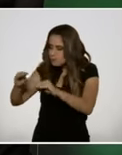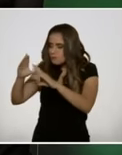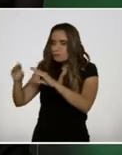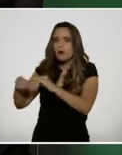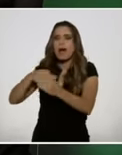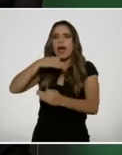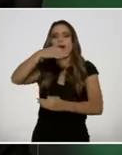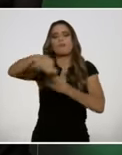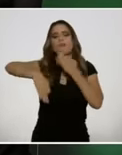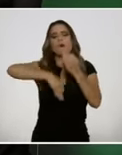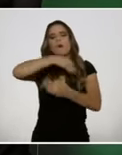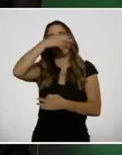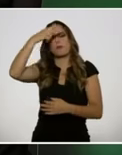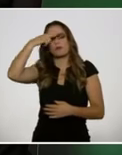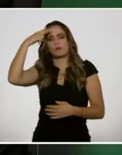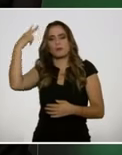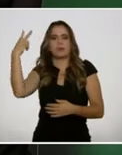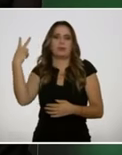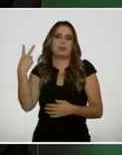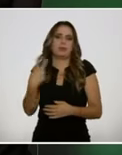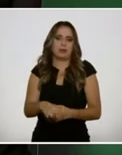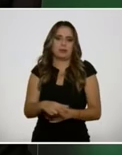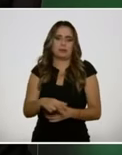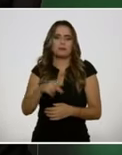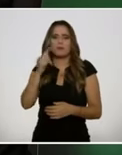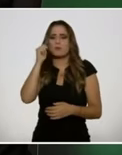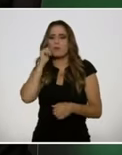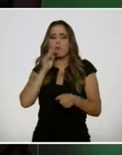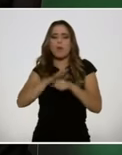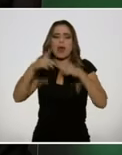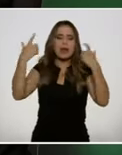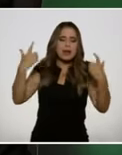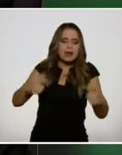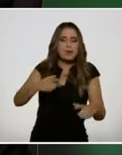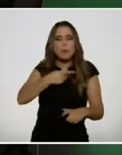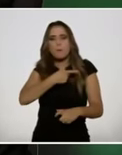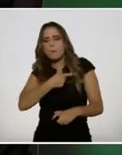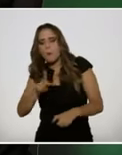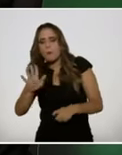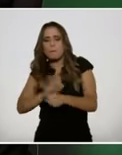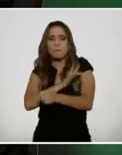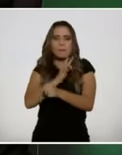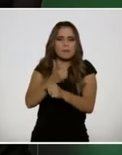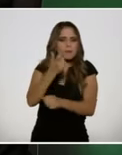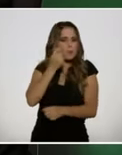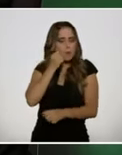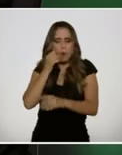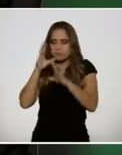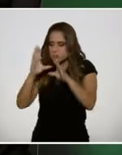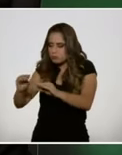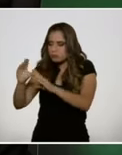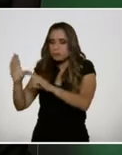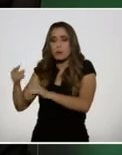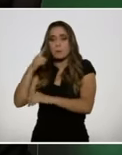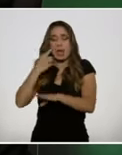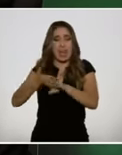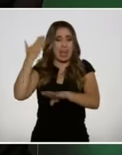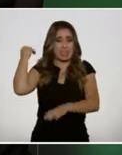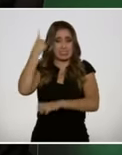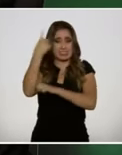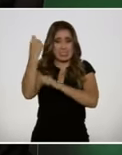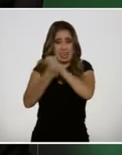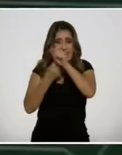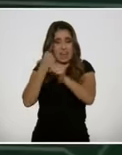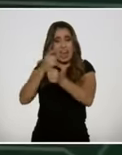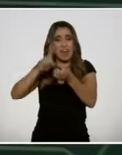mexicanos en todas las clases sociales, porque hasta hace un siglo la educación universitaria